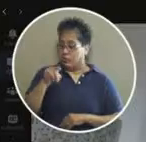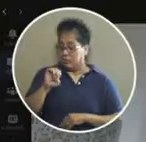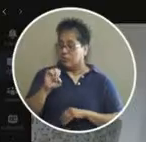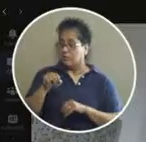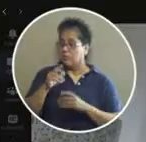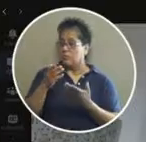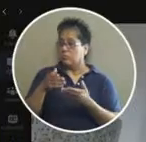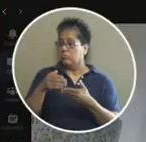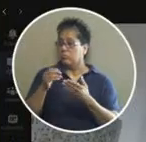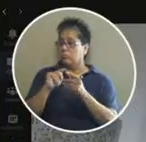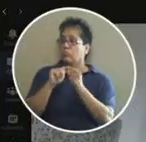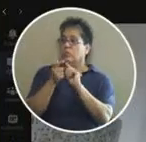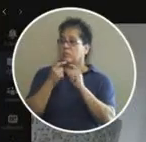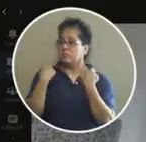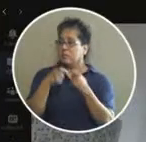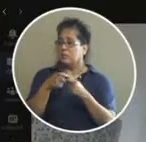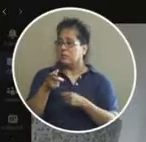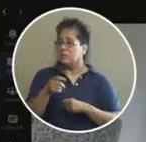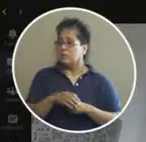us.